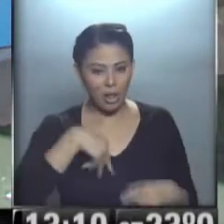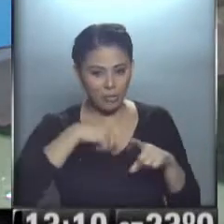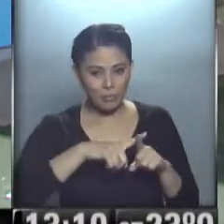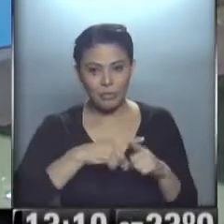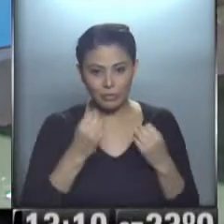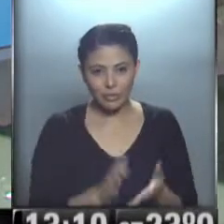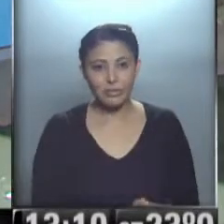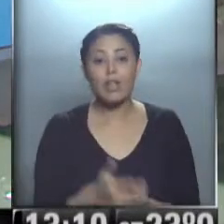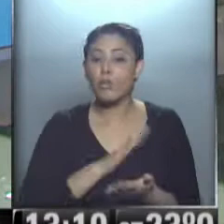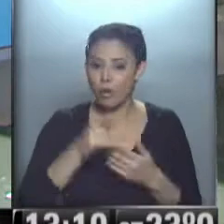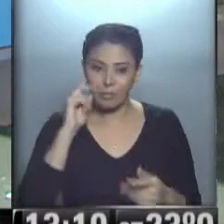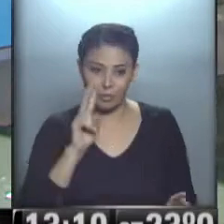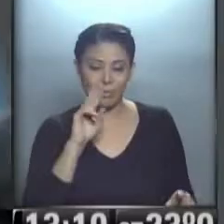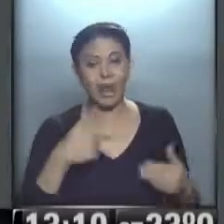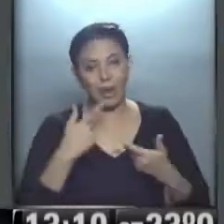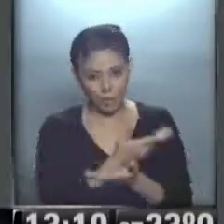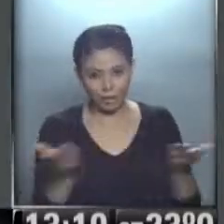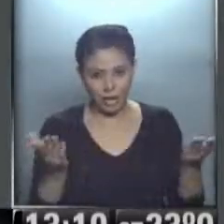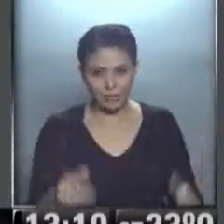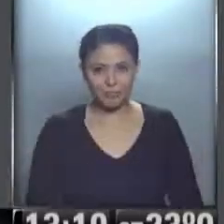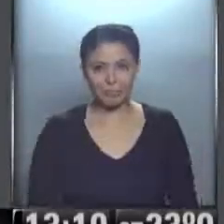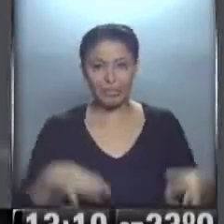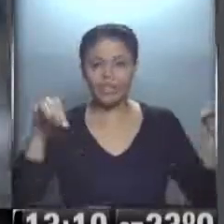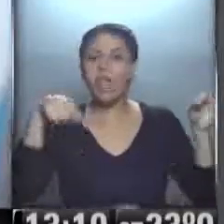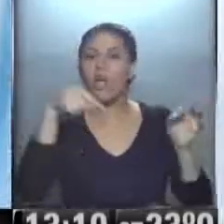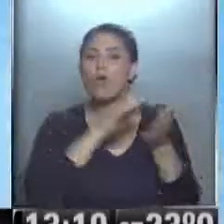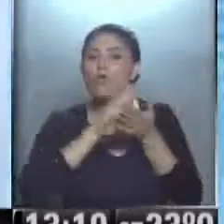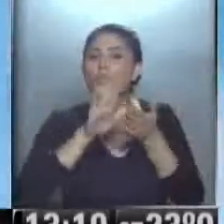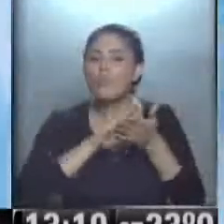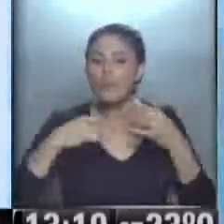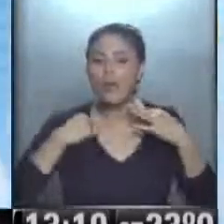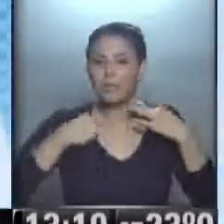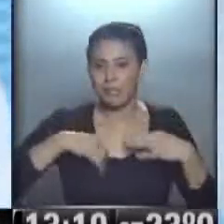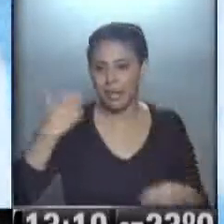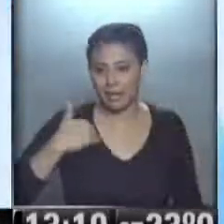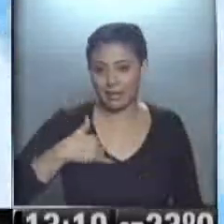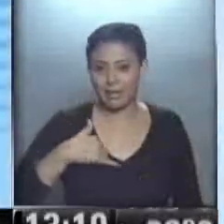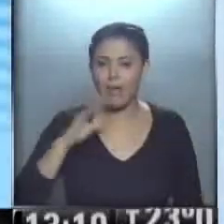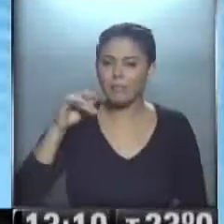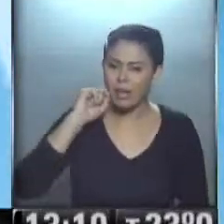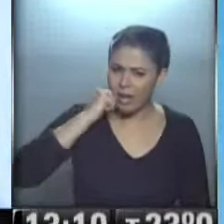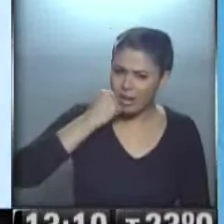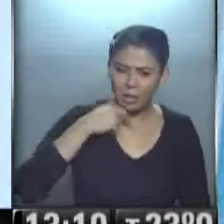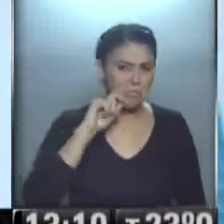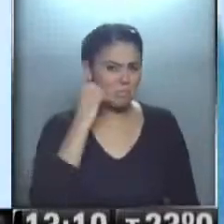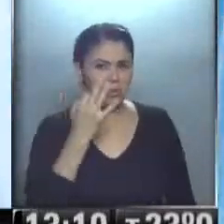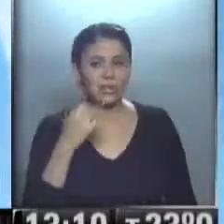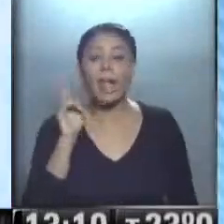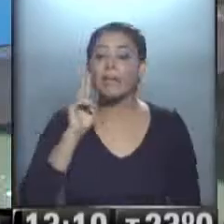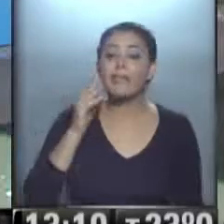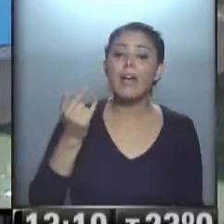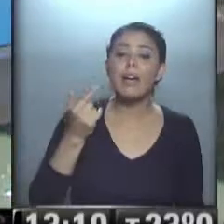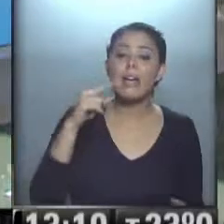¿cómo estás? ¿Nueva camiseta? A ver. Acá la mostramos, la nueva camiseta del seleccionado argentino. Qué buena. Divina, ¿eh?